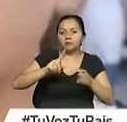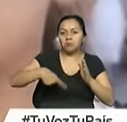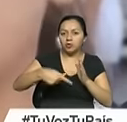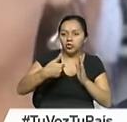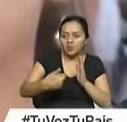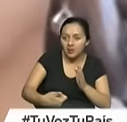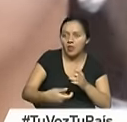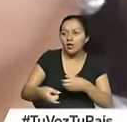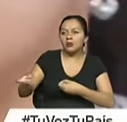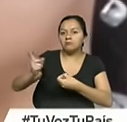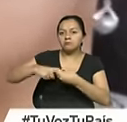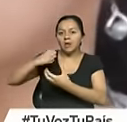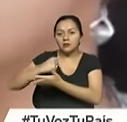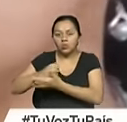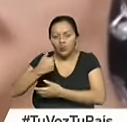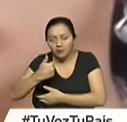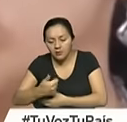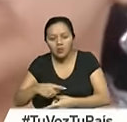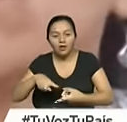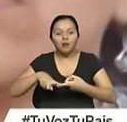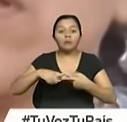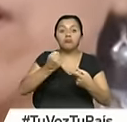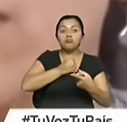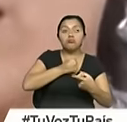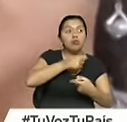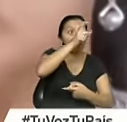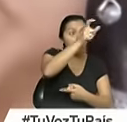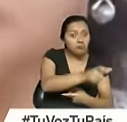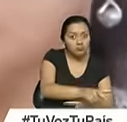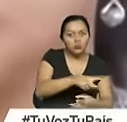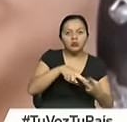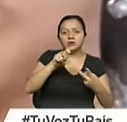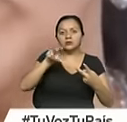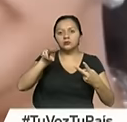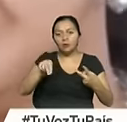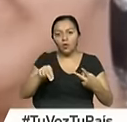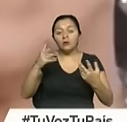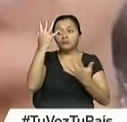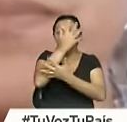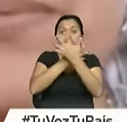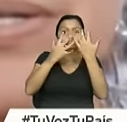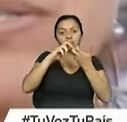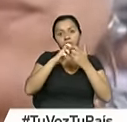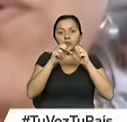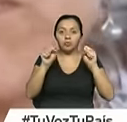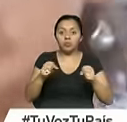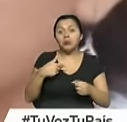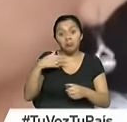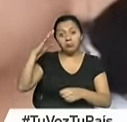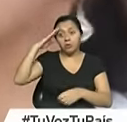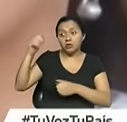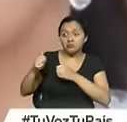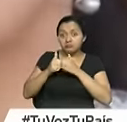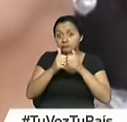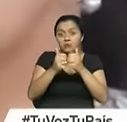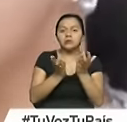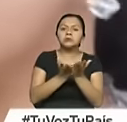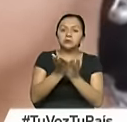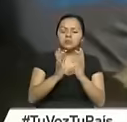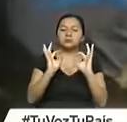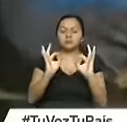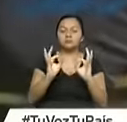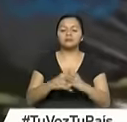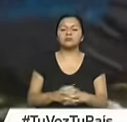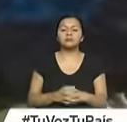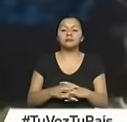está matriculado, si son los dueños, y hay a veces muchos inconvenientes, entonces me parece muy buen servicio el que están